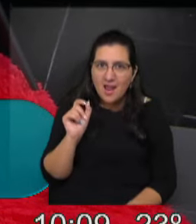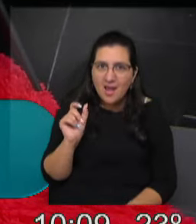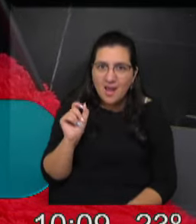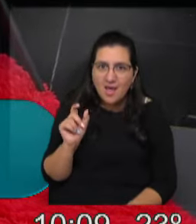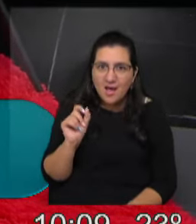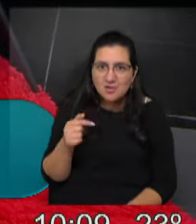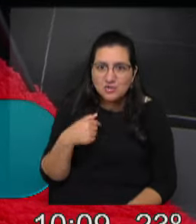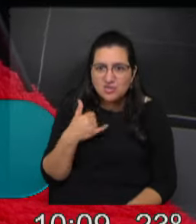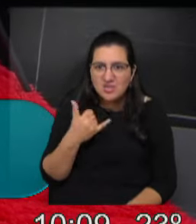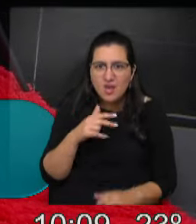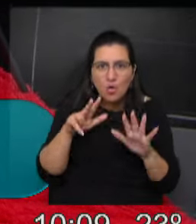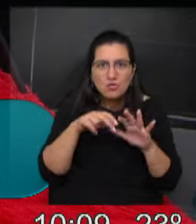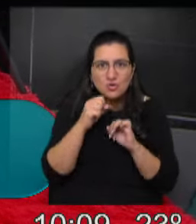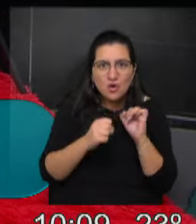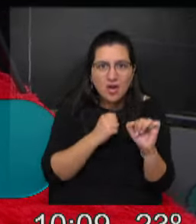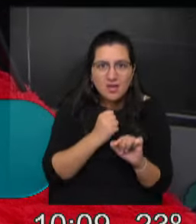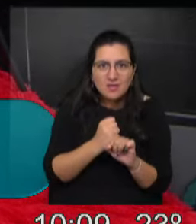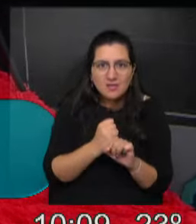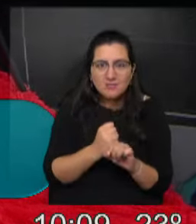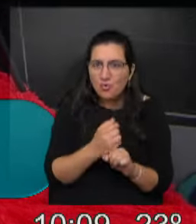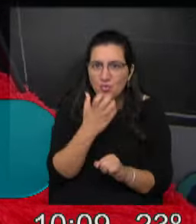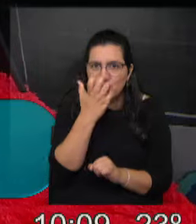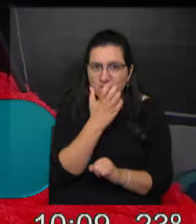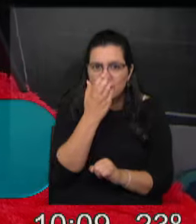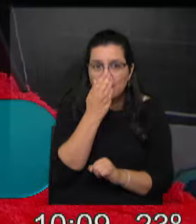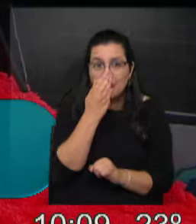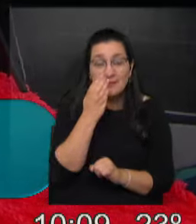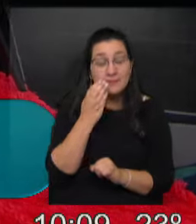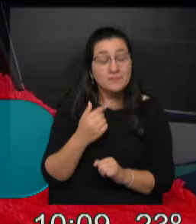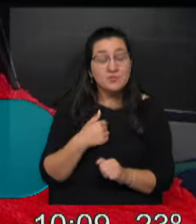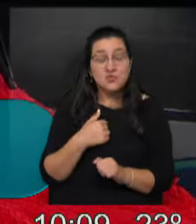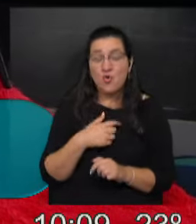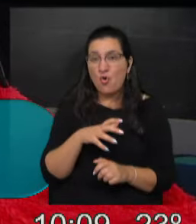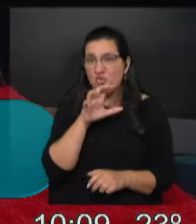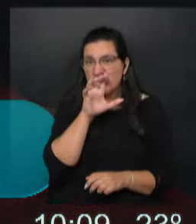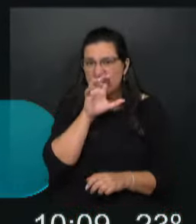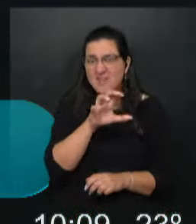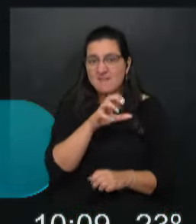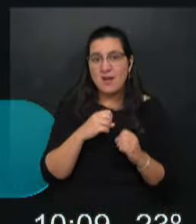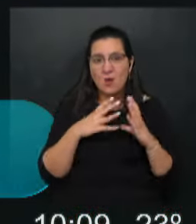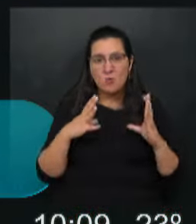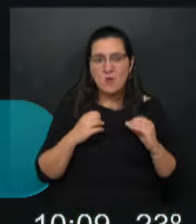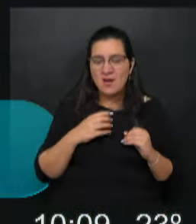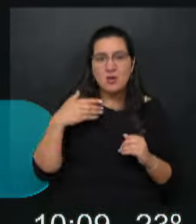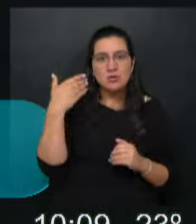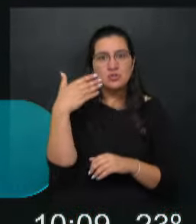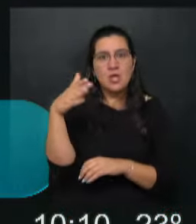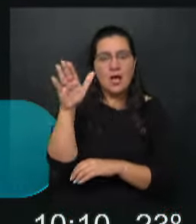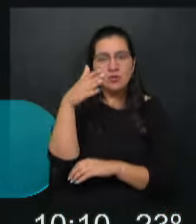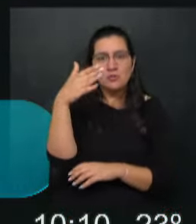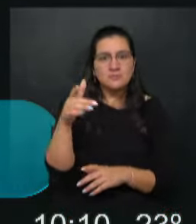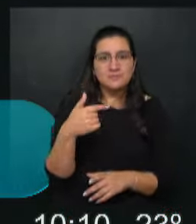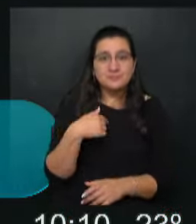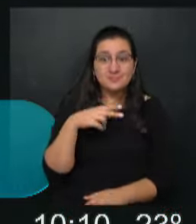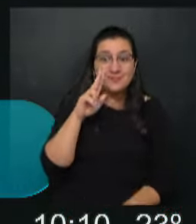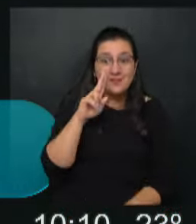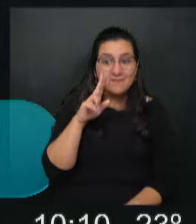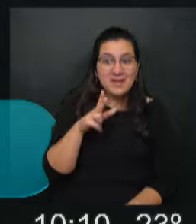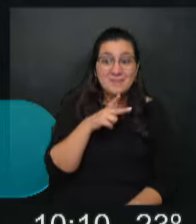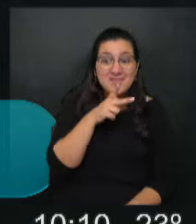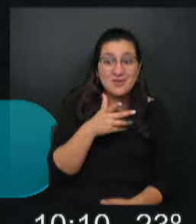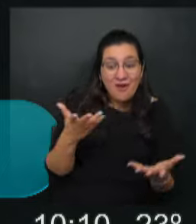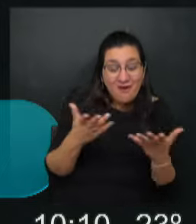de 8 años, ¿entendés? Fue como, odiaba la escuela, odiaba ir a la escuela, odiaba los actos. O sea, ver a mi hijo ahora ir